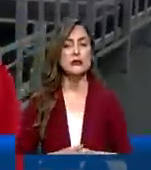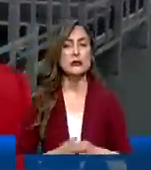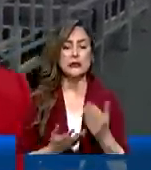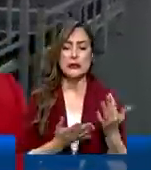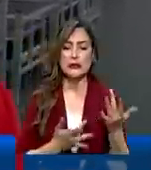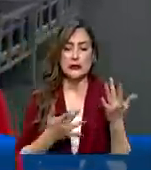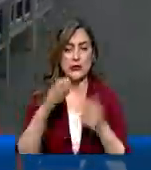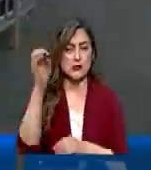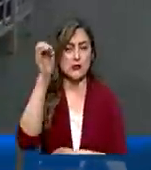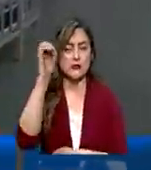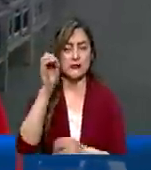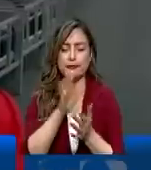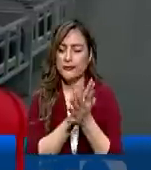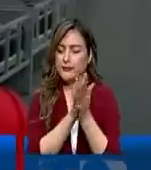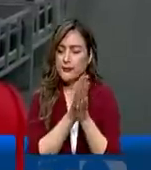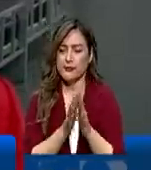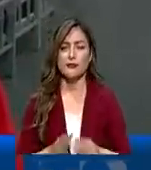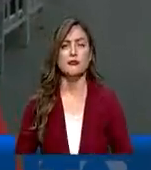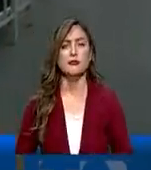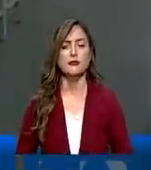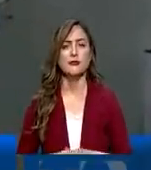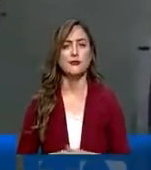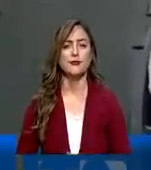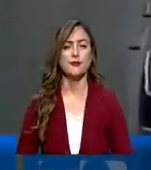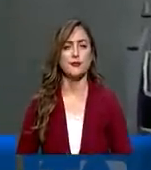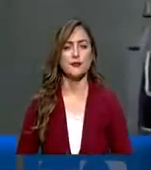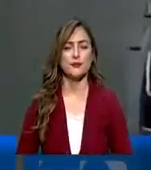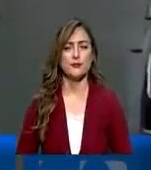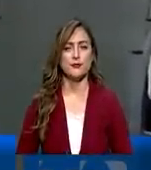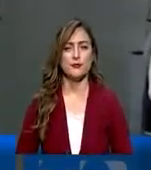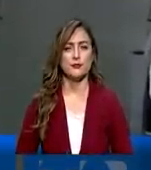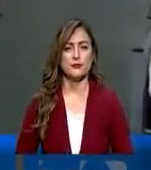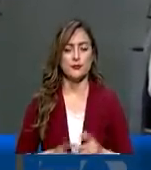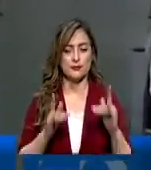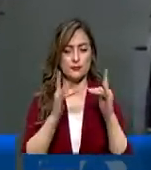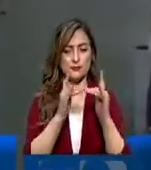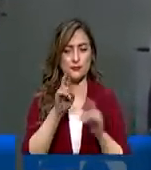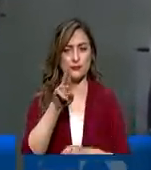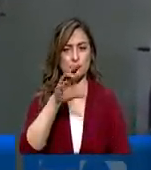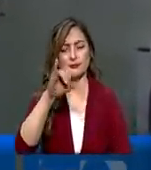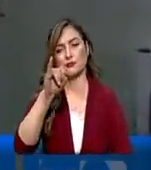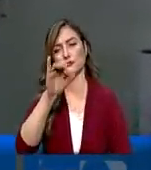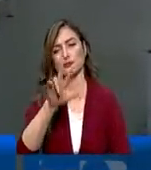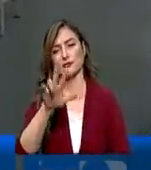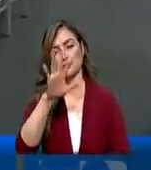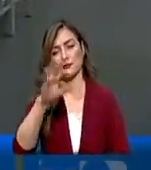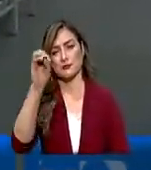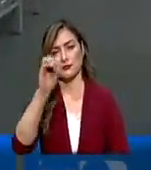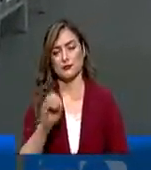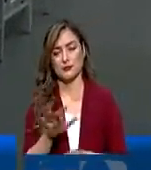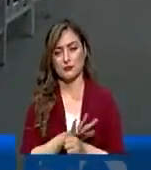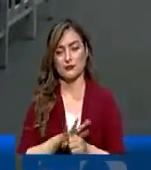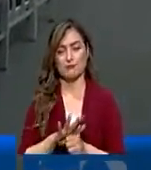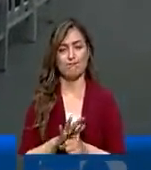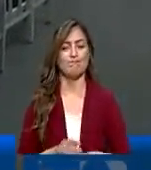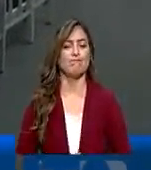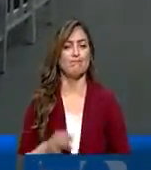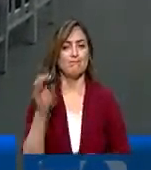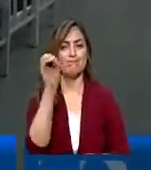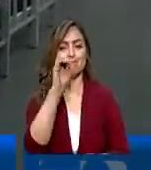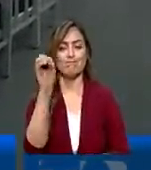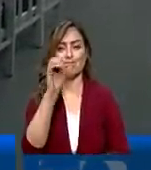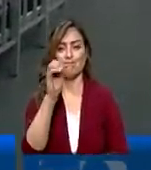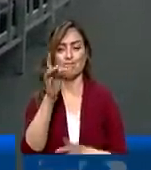de espera, y en el caso de las camas UCI, el 35% de ocupación y también 0%